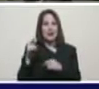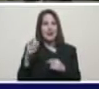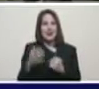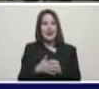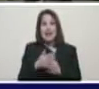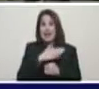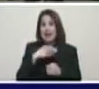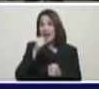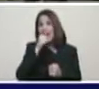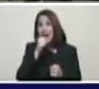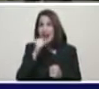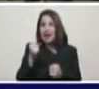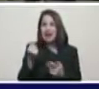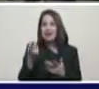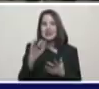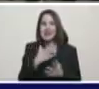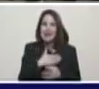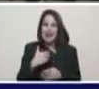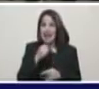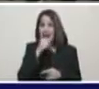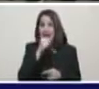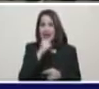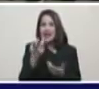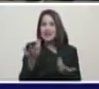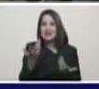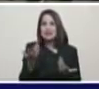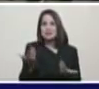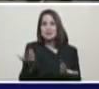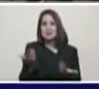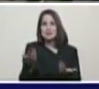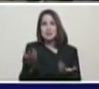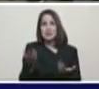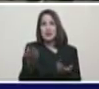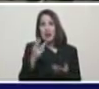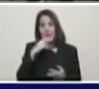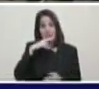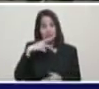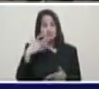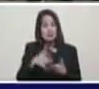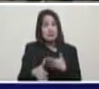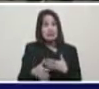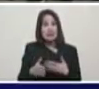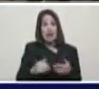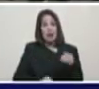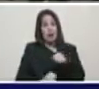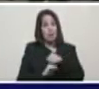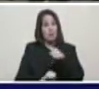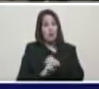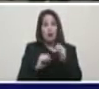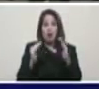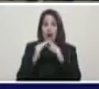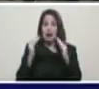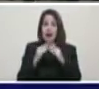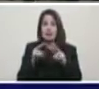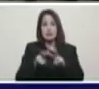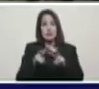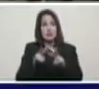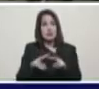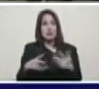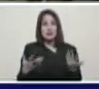hablar ya nacen queriendo hablar tirase su discurso a favor de la gran misión vivienda Venezuela